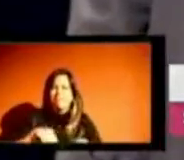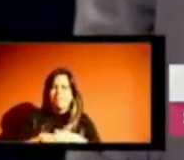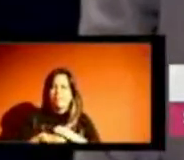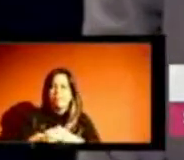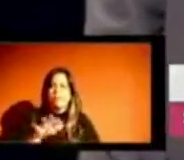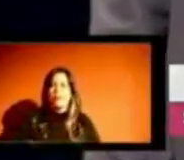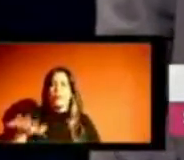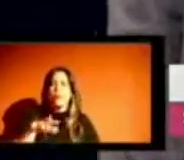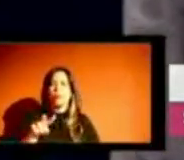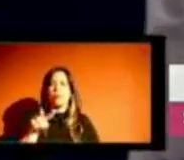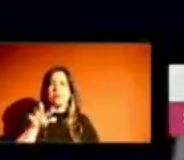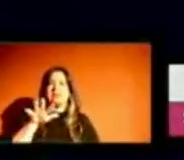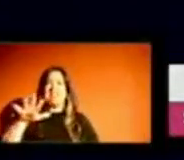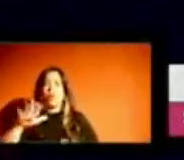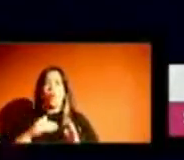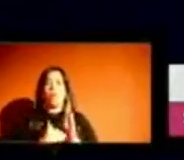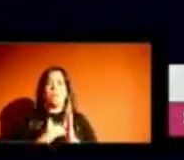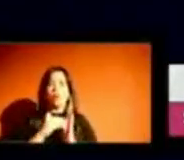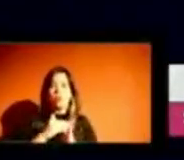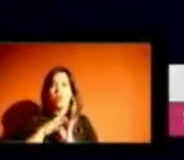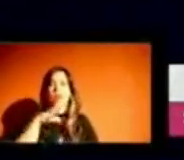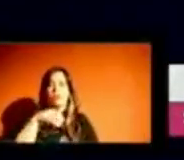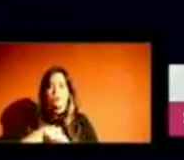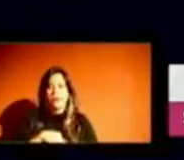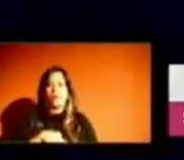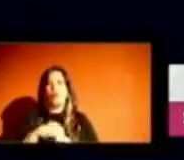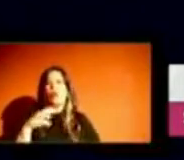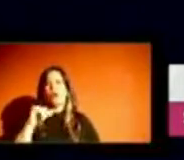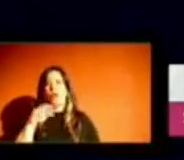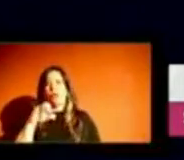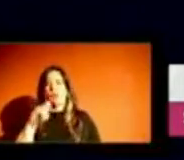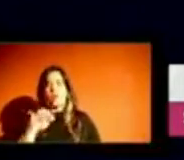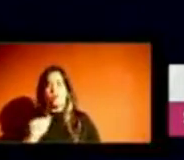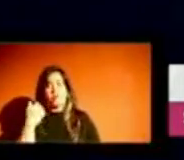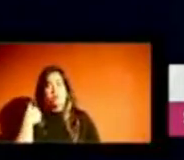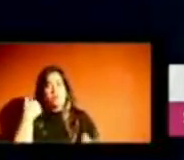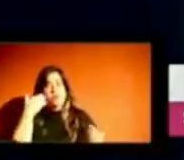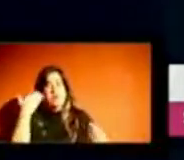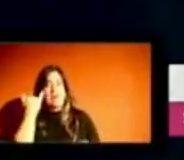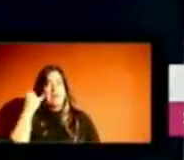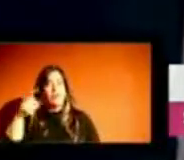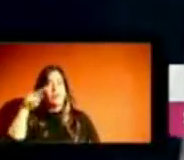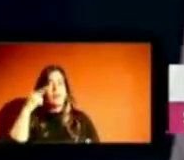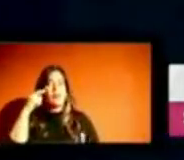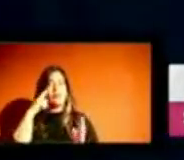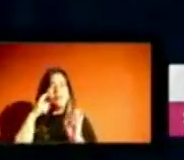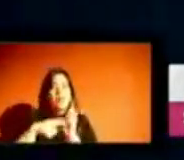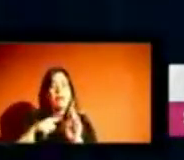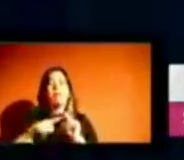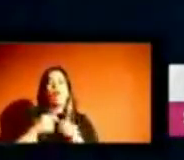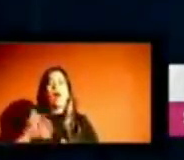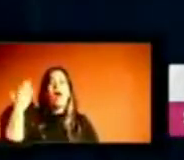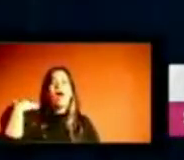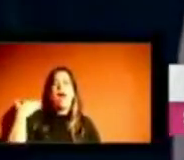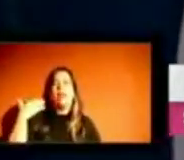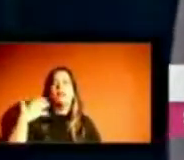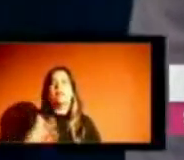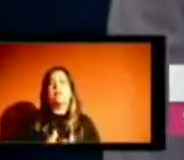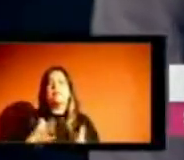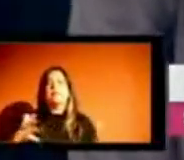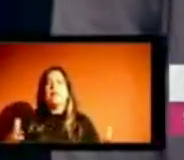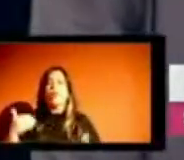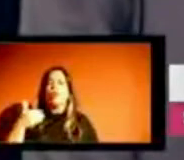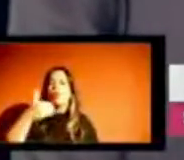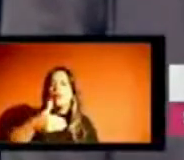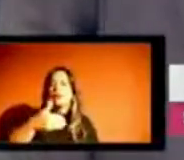en aproximadamente 5 millones dentro de las colecturías. No sé si ustedes se han percatado, pero antes era bastante